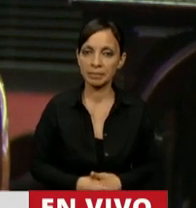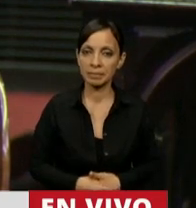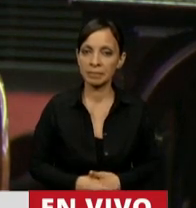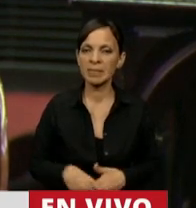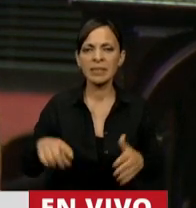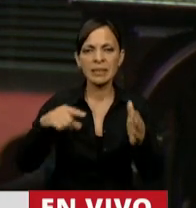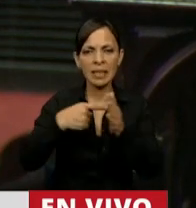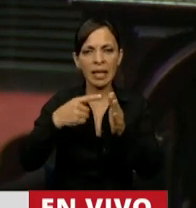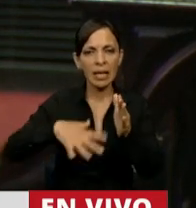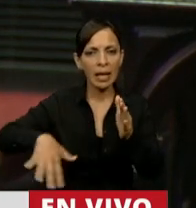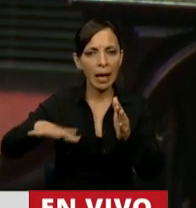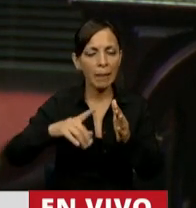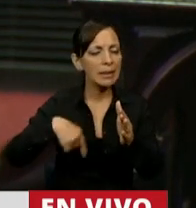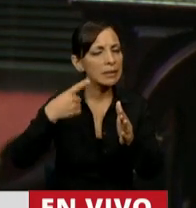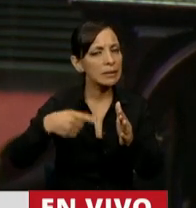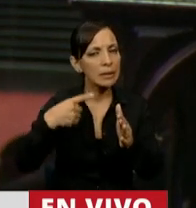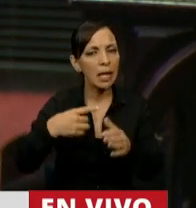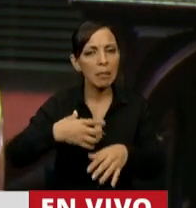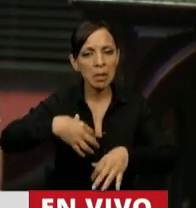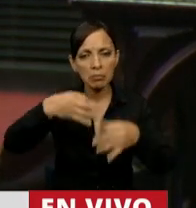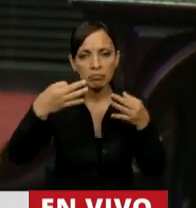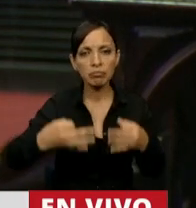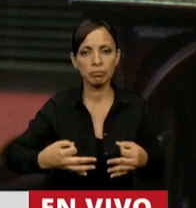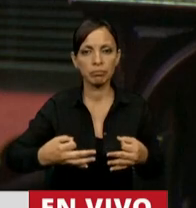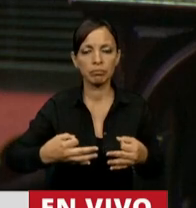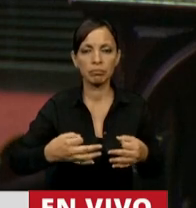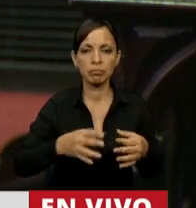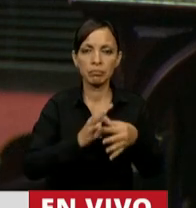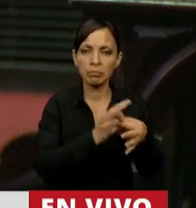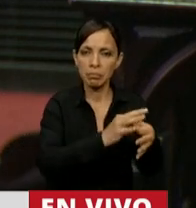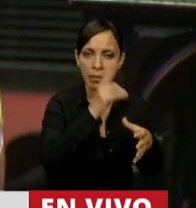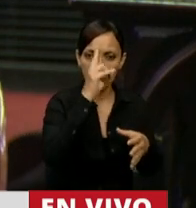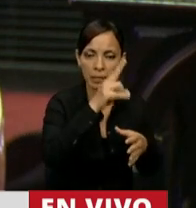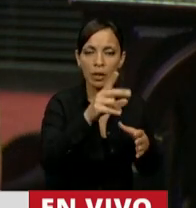la ciudad siempre ha cumplido con los términos del decreto